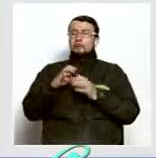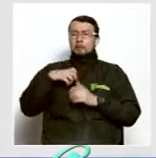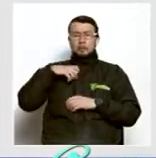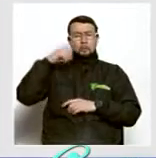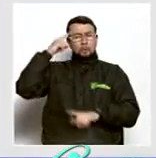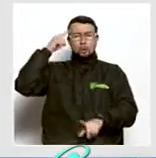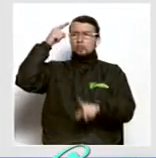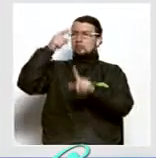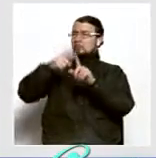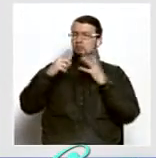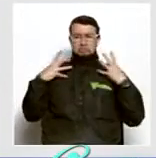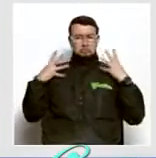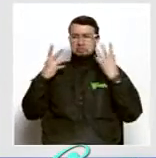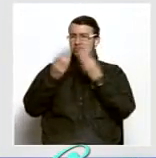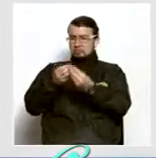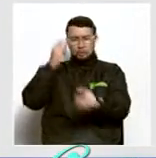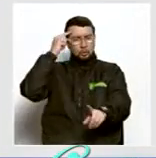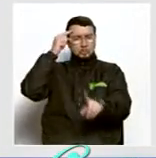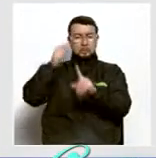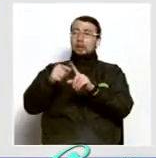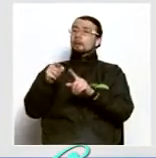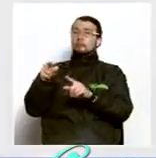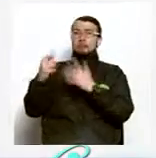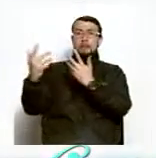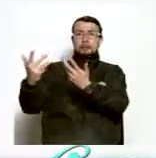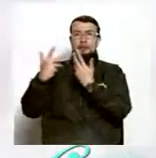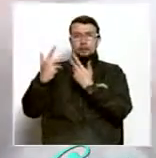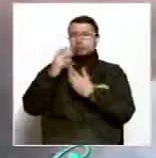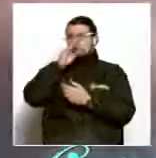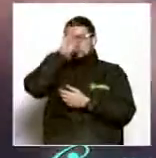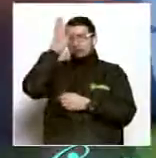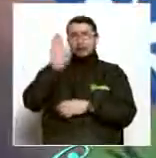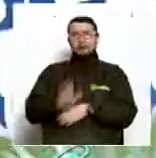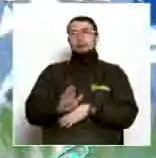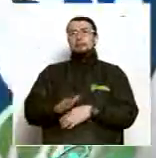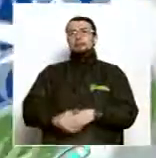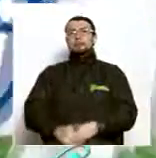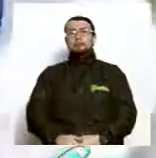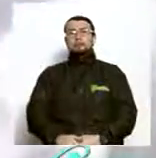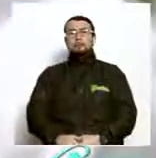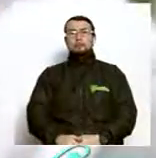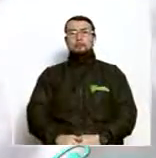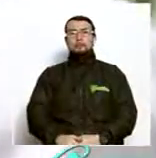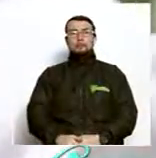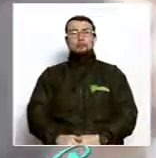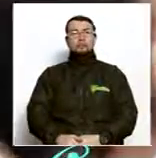común, eso nos ha enseñado nuestra tradición.